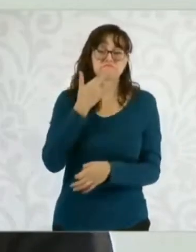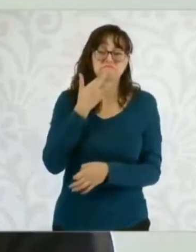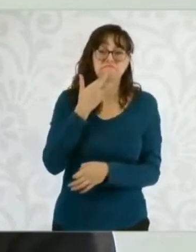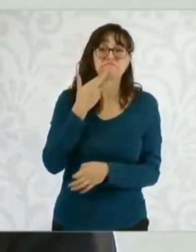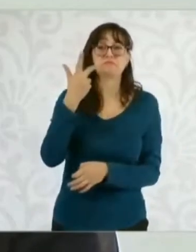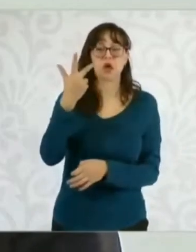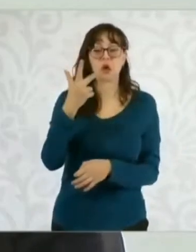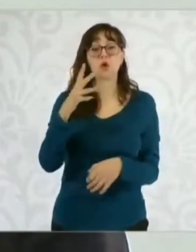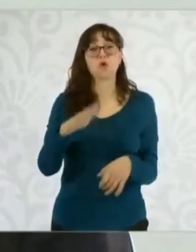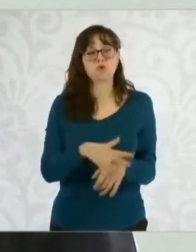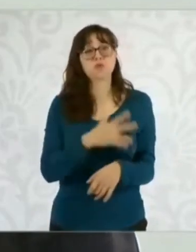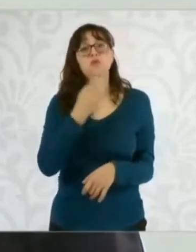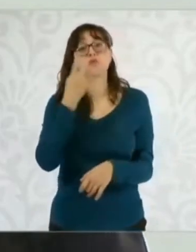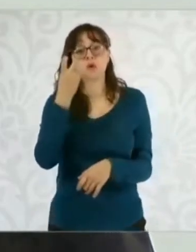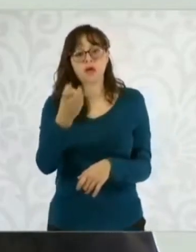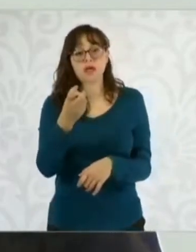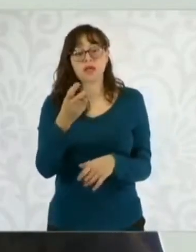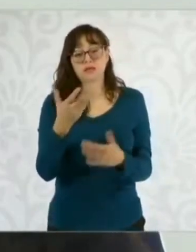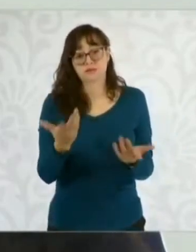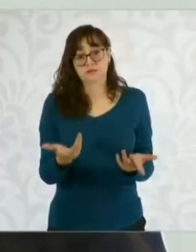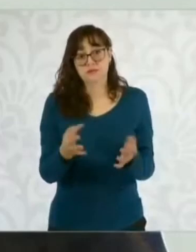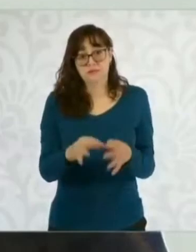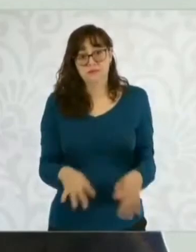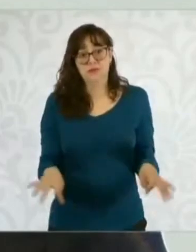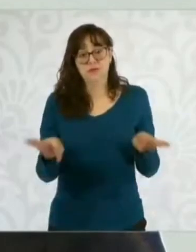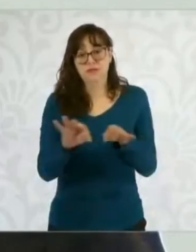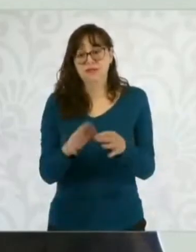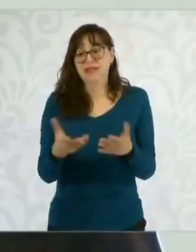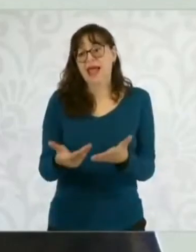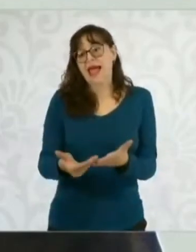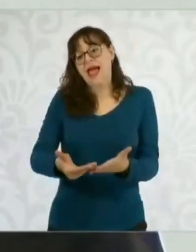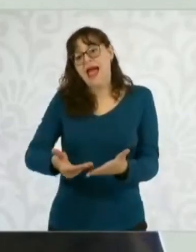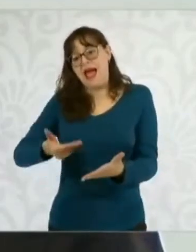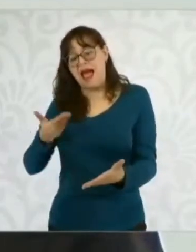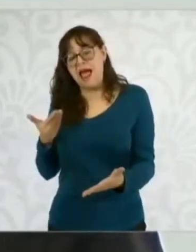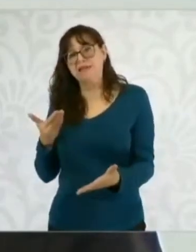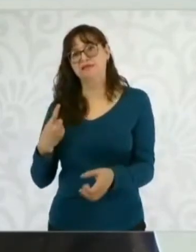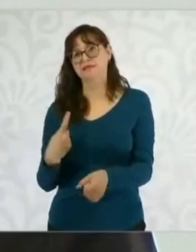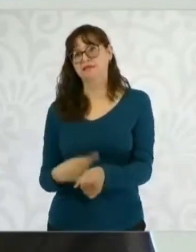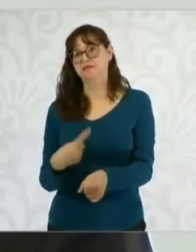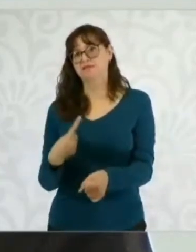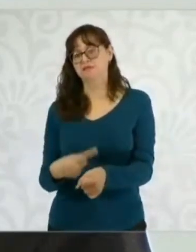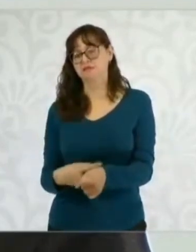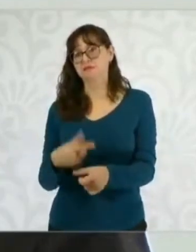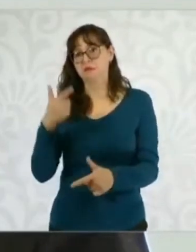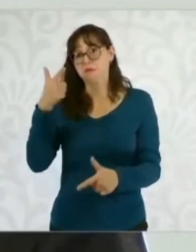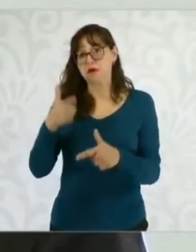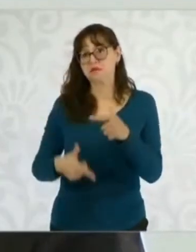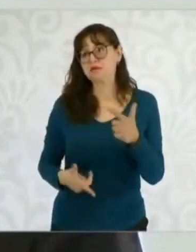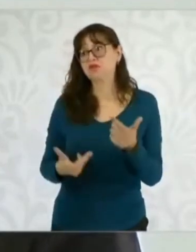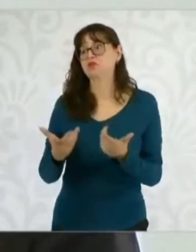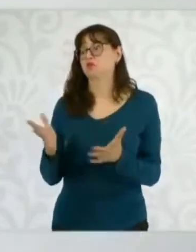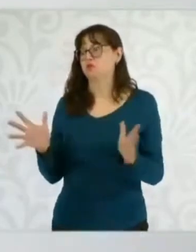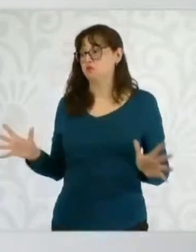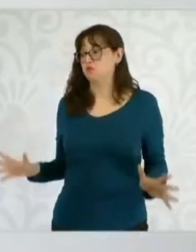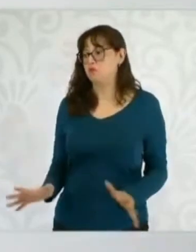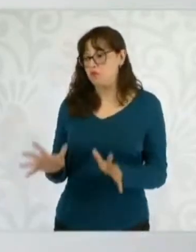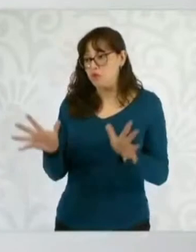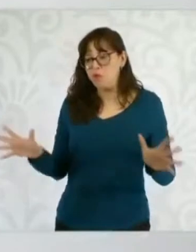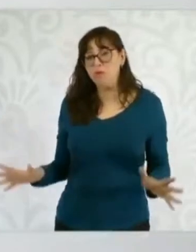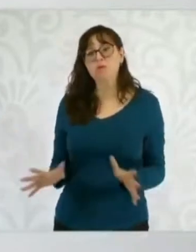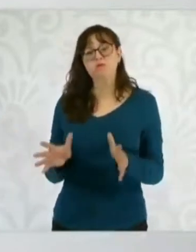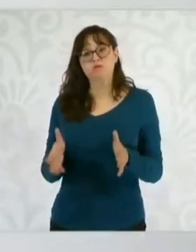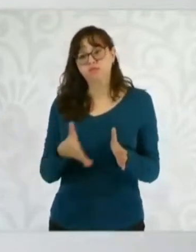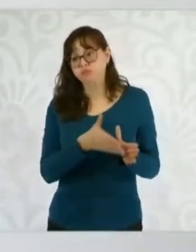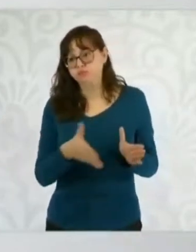salud. Por lo tanto, la prevención y la promoción de la salud es un componente muy importante de